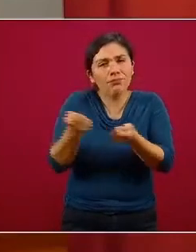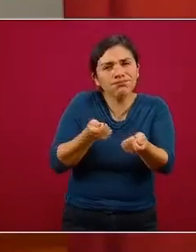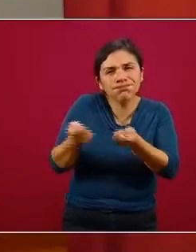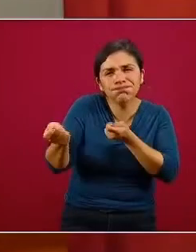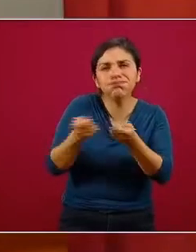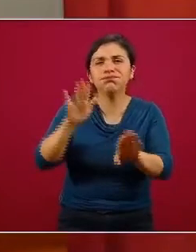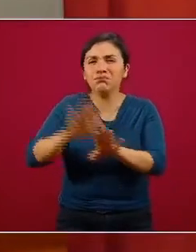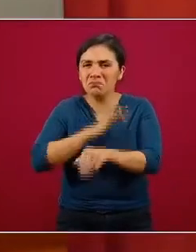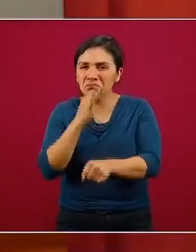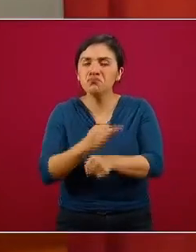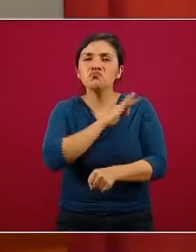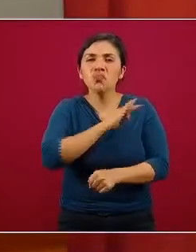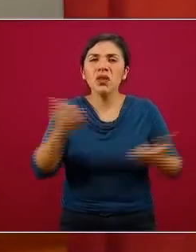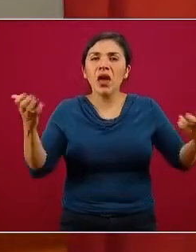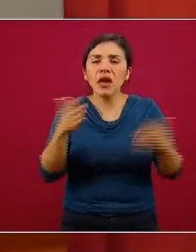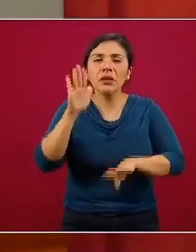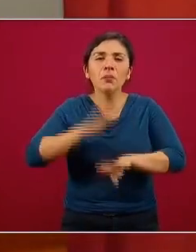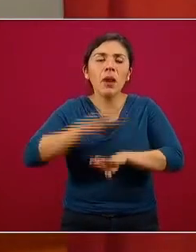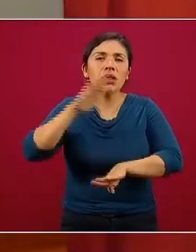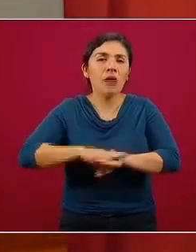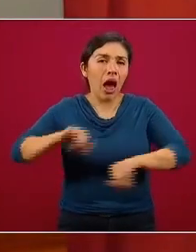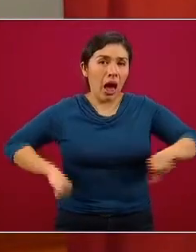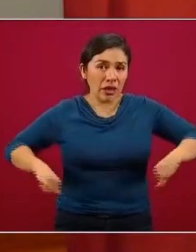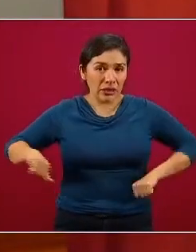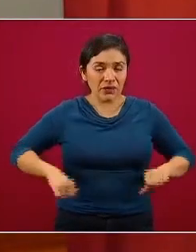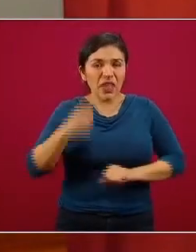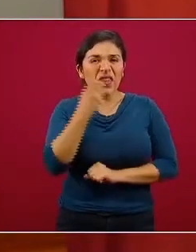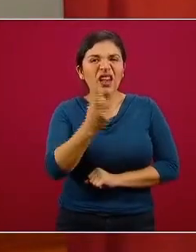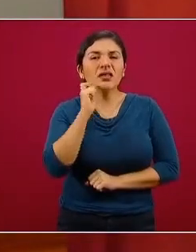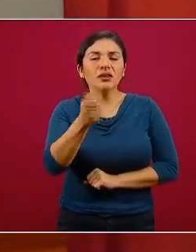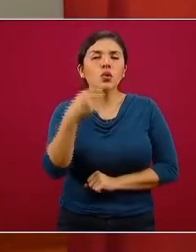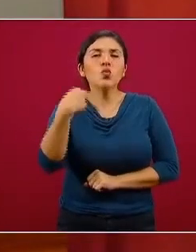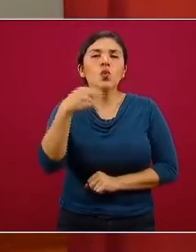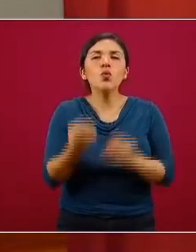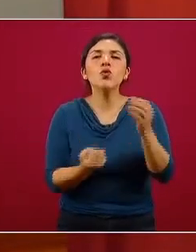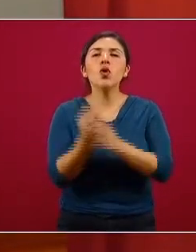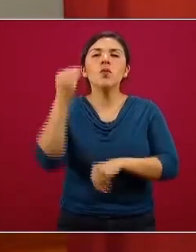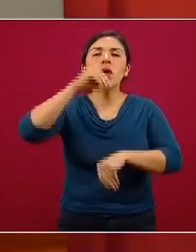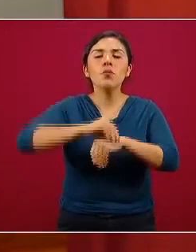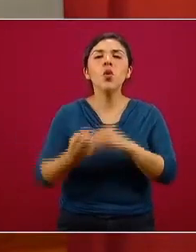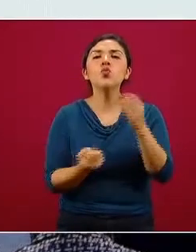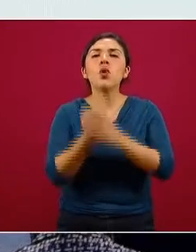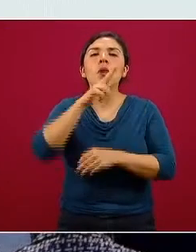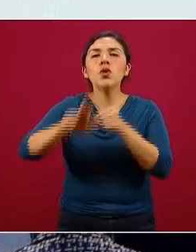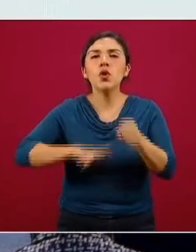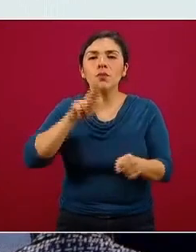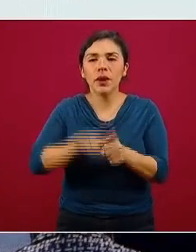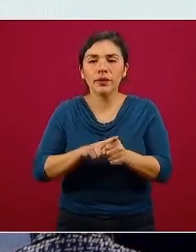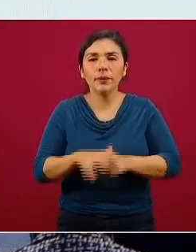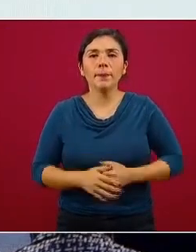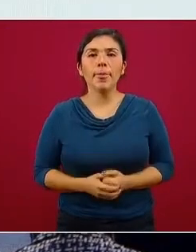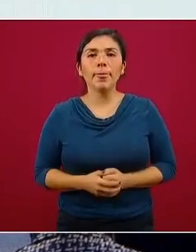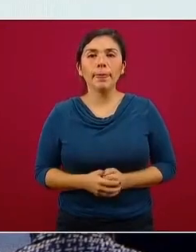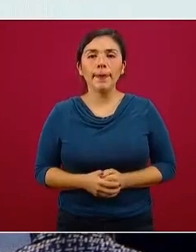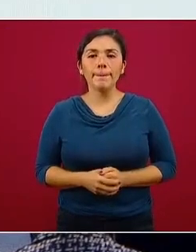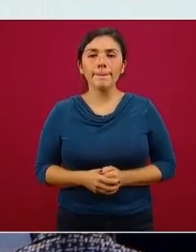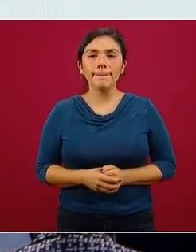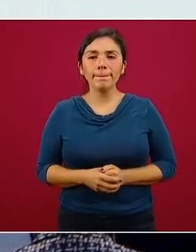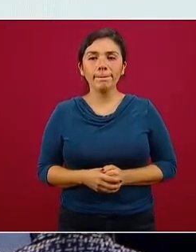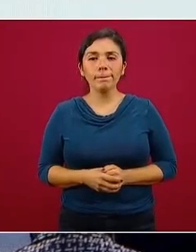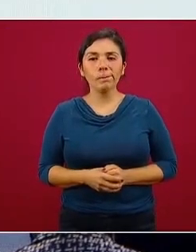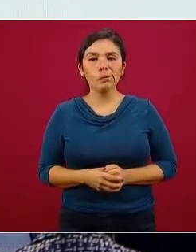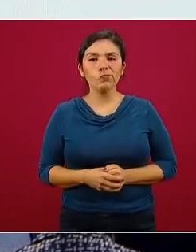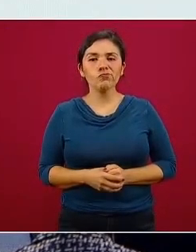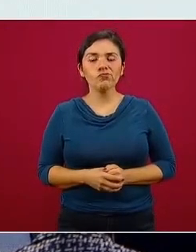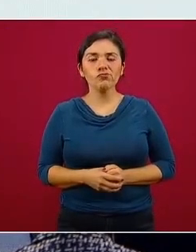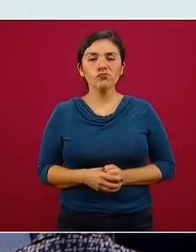poder realizar ciertas actividades en esto que se ha denominado la nueva normalidad. Pasemos a la primera diapositiva, que